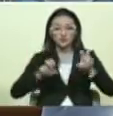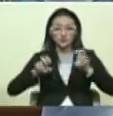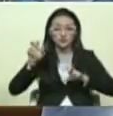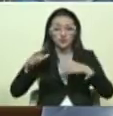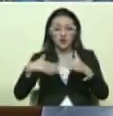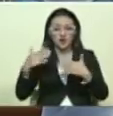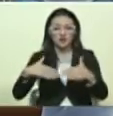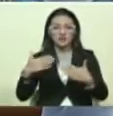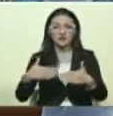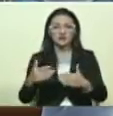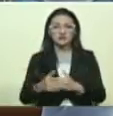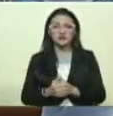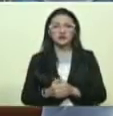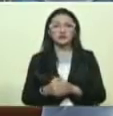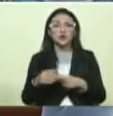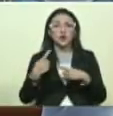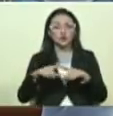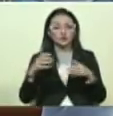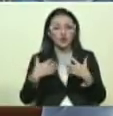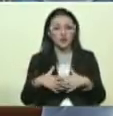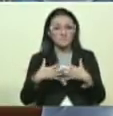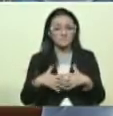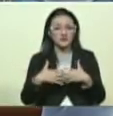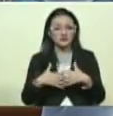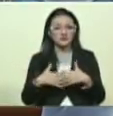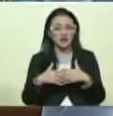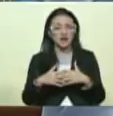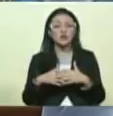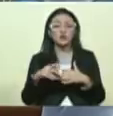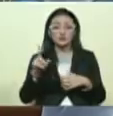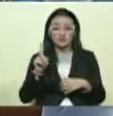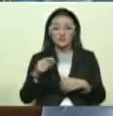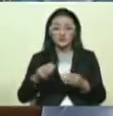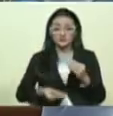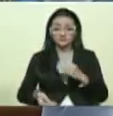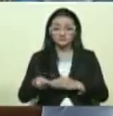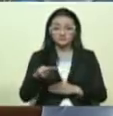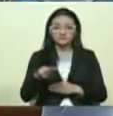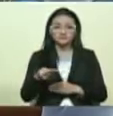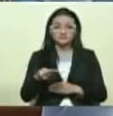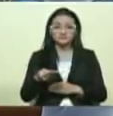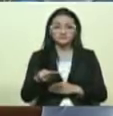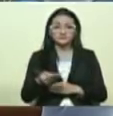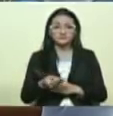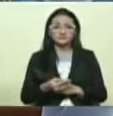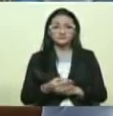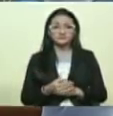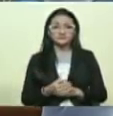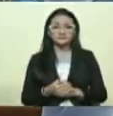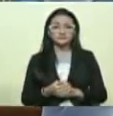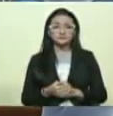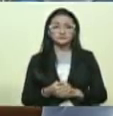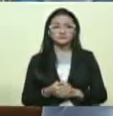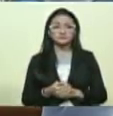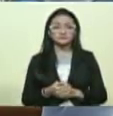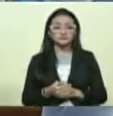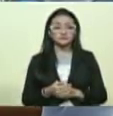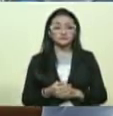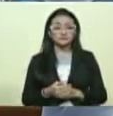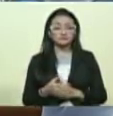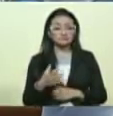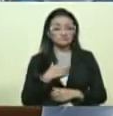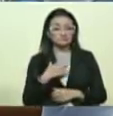adelantando, los demás empresarios vinculados a este hecho punible, que por cierto, sospechosa y